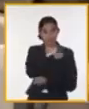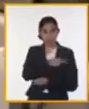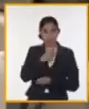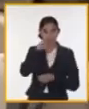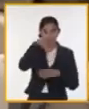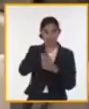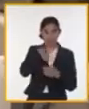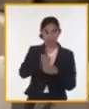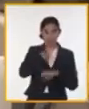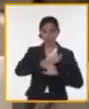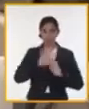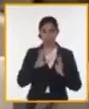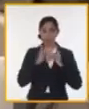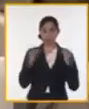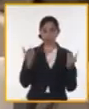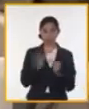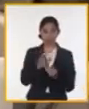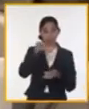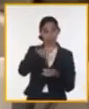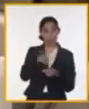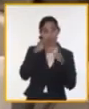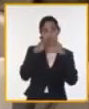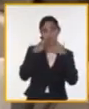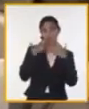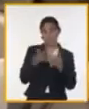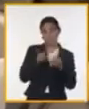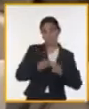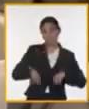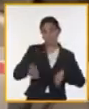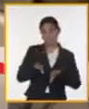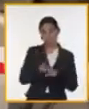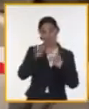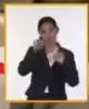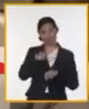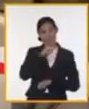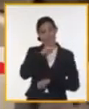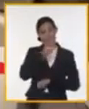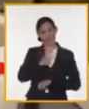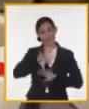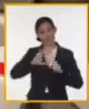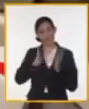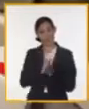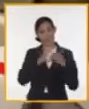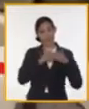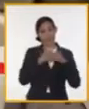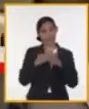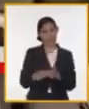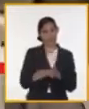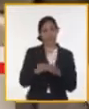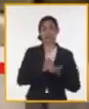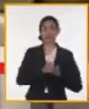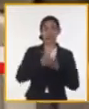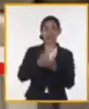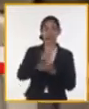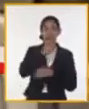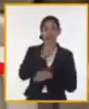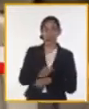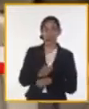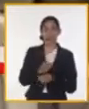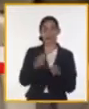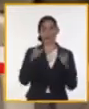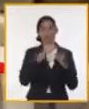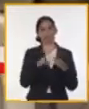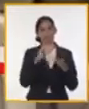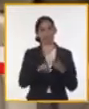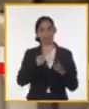organización. Constituye un reto tremendo en las condiciones actuales representar a todos los jóvenes más allá de su militancia o no. Y por lo tanto